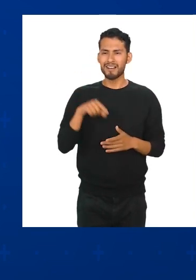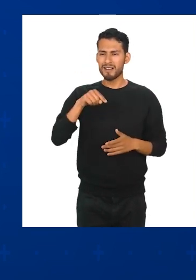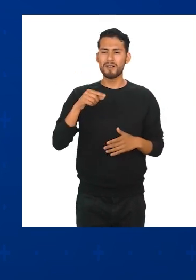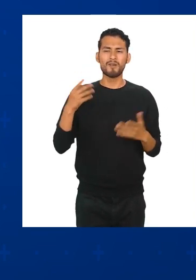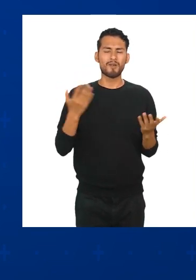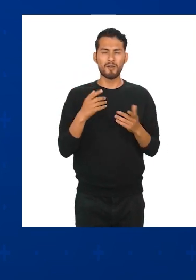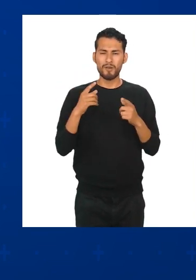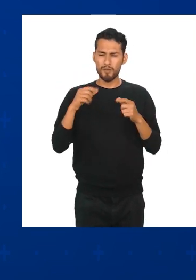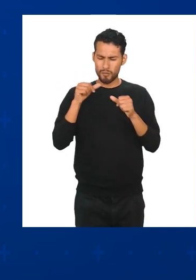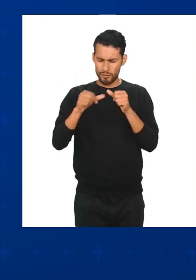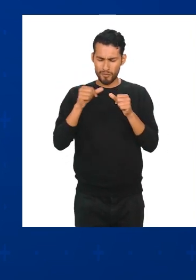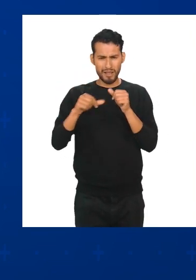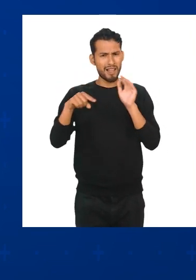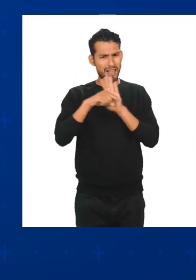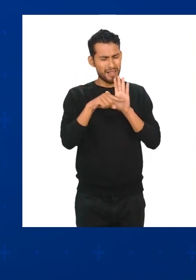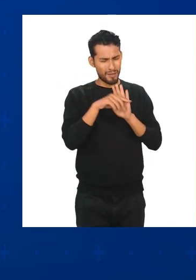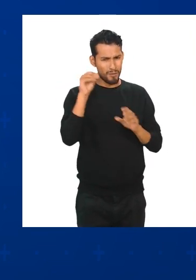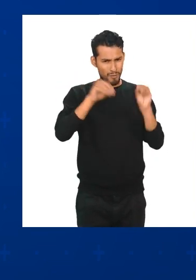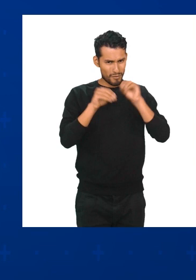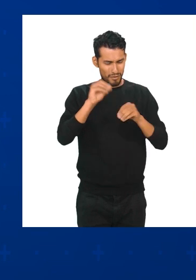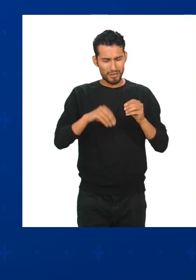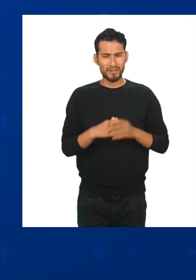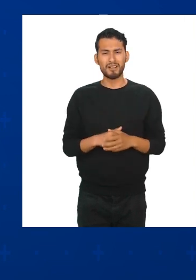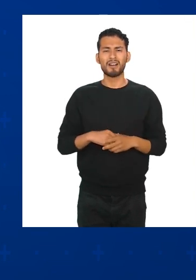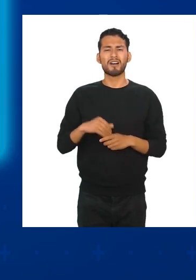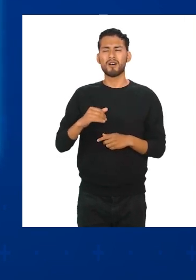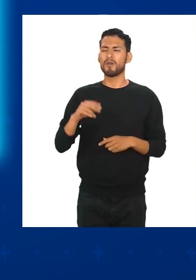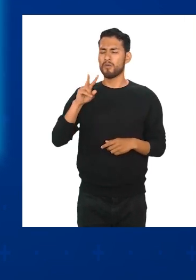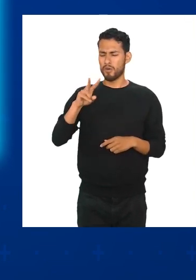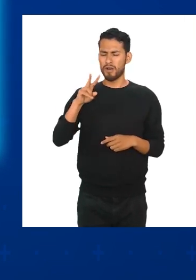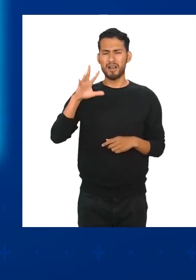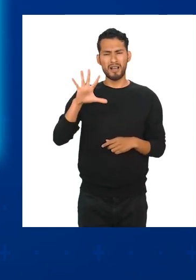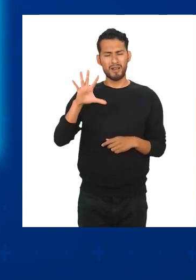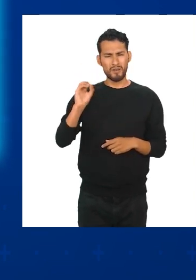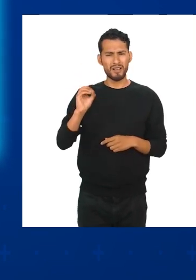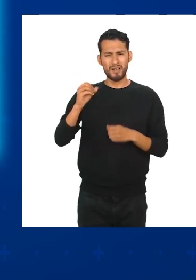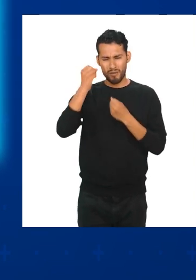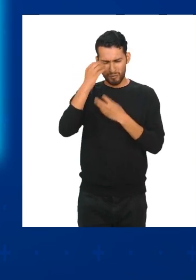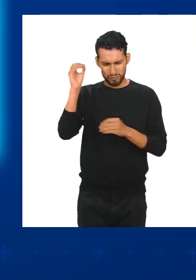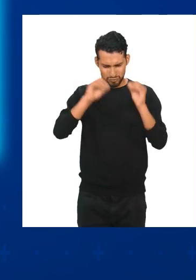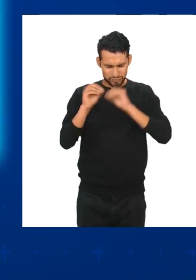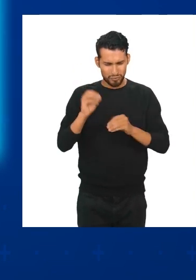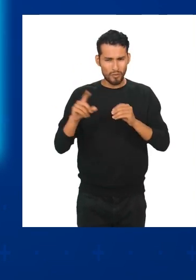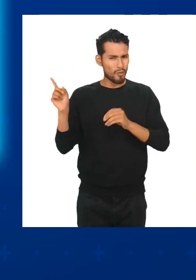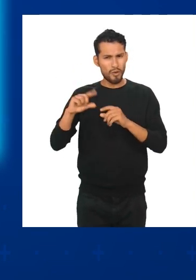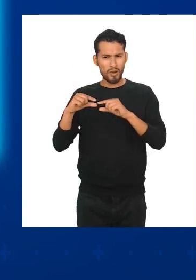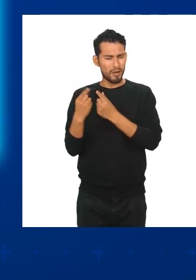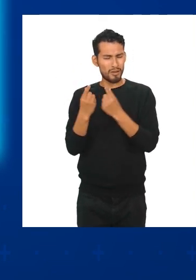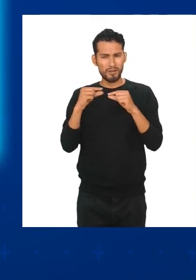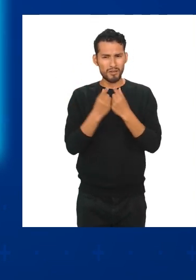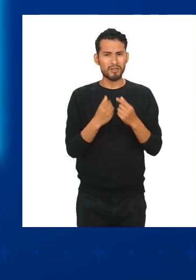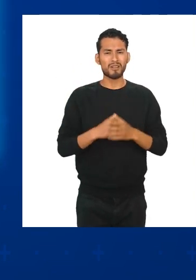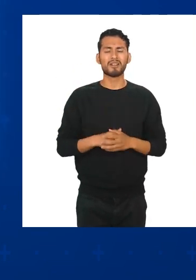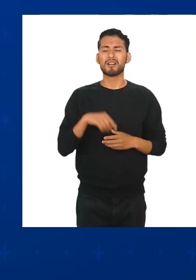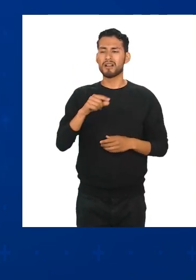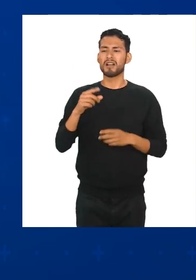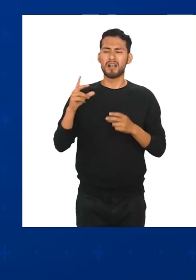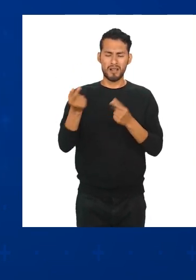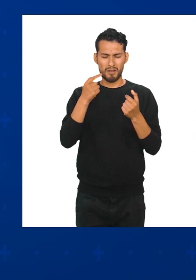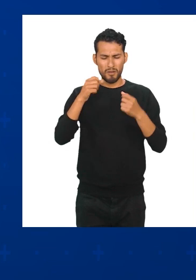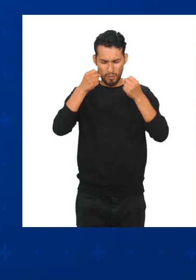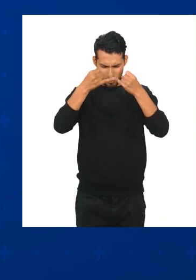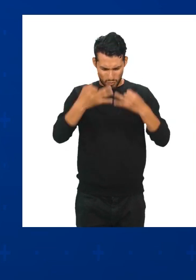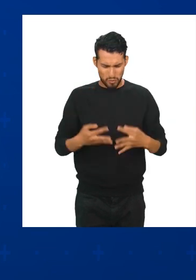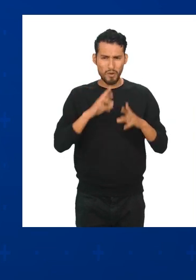que se puede ingresar números negativos. Se puede introducir hasta 250 datos no agrupados y cuenta con una